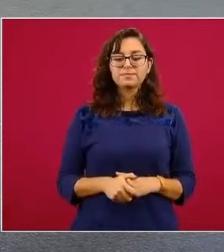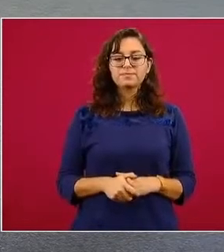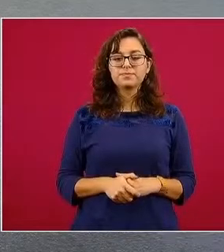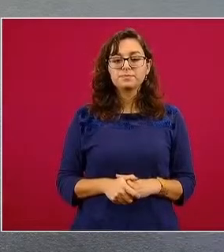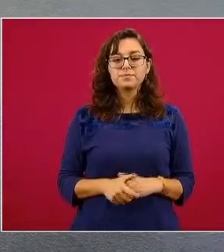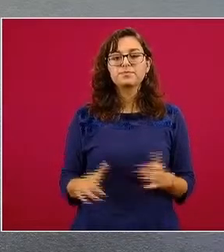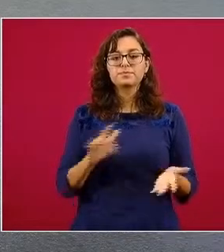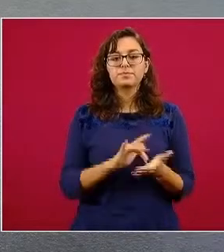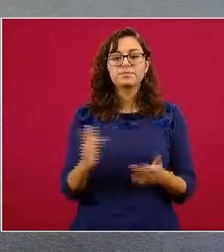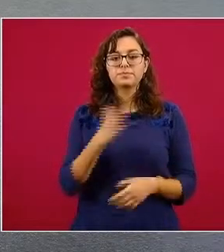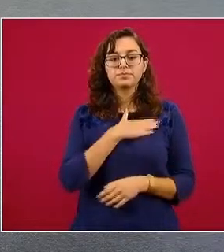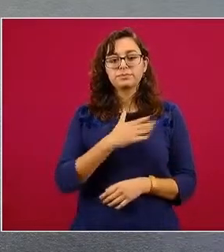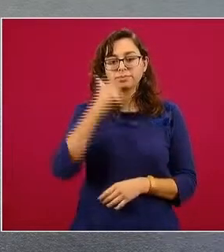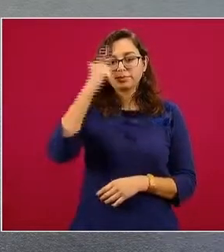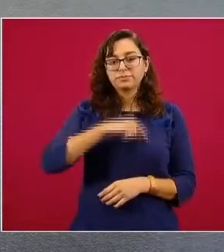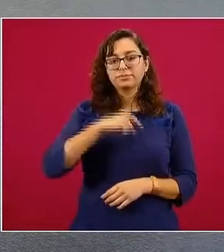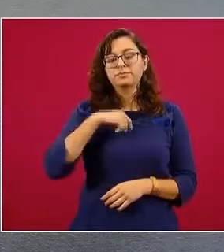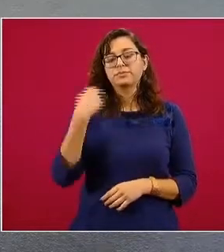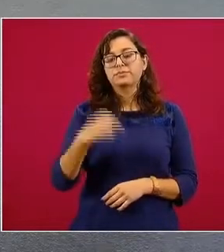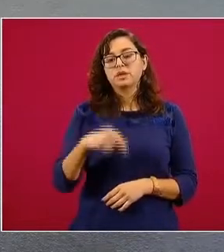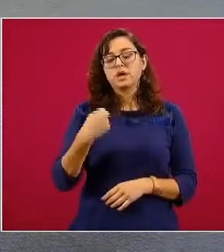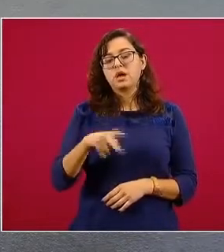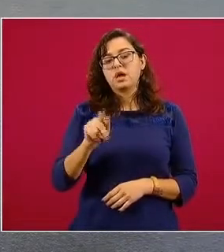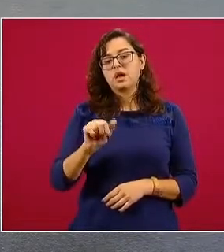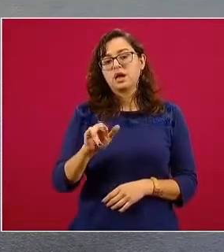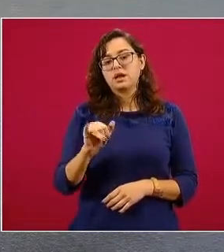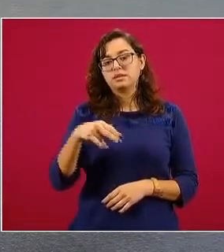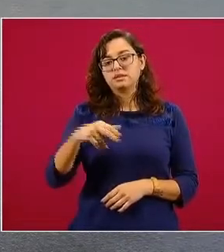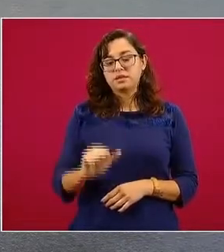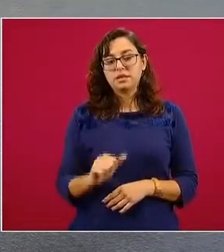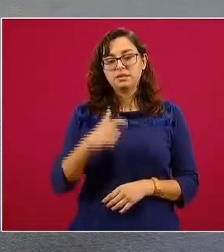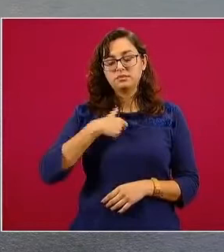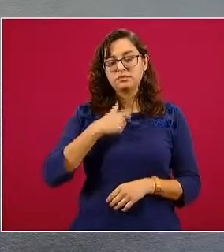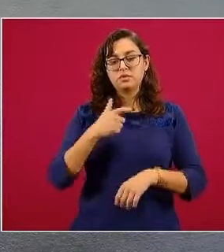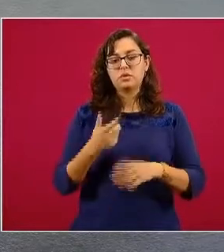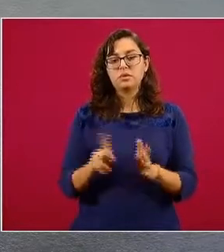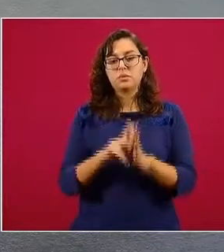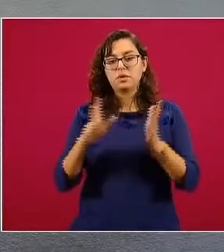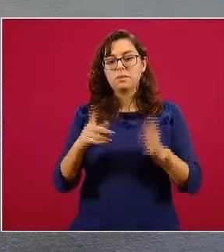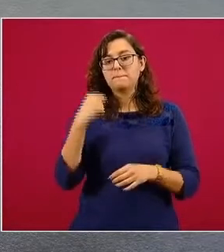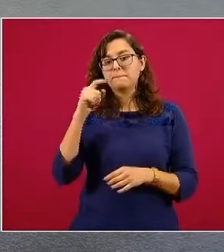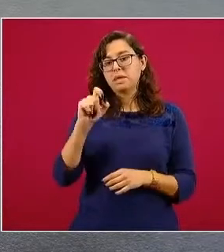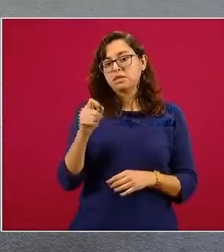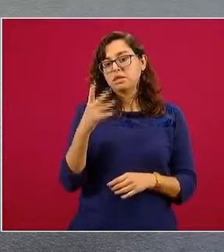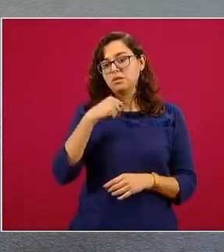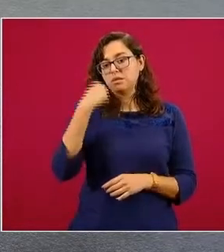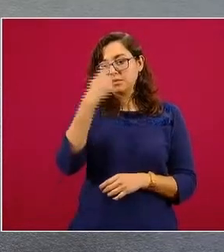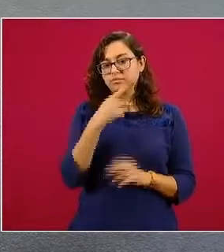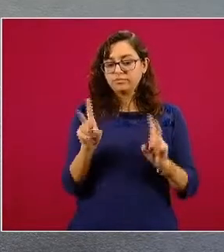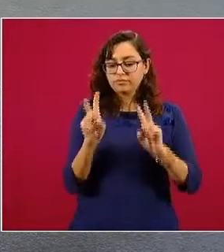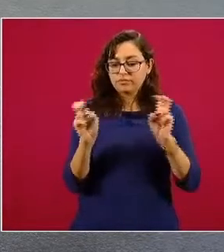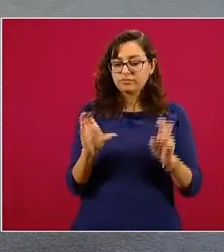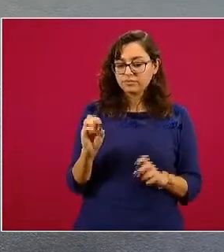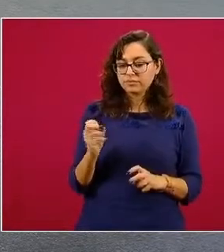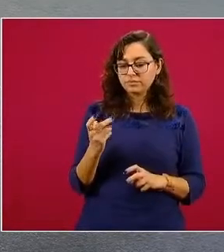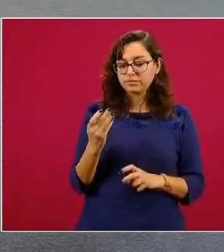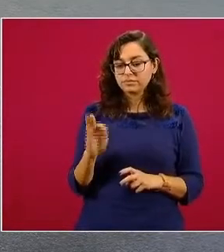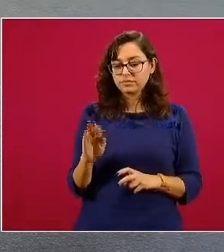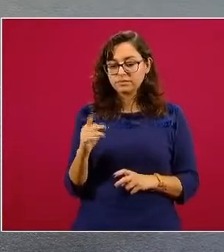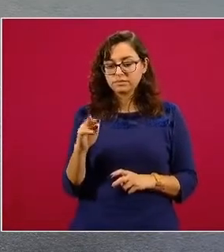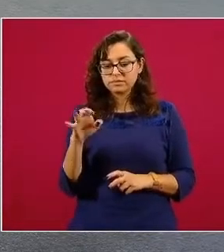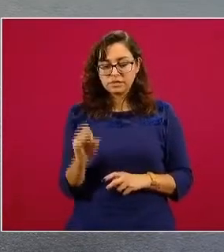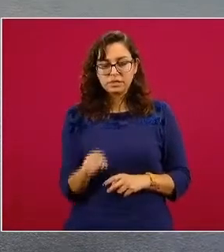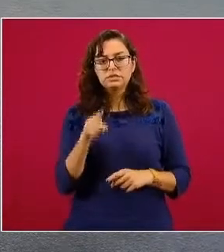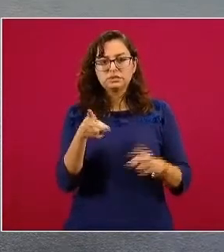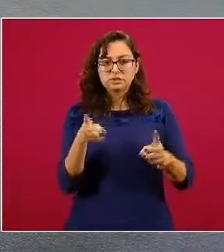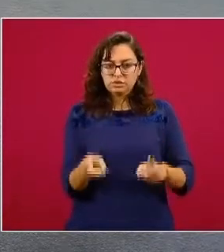Gracias, doctor. Buenas noches. Karina Aguilar, del diario 24 Horas. Preguntarle sobre este tema de COFEPRIS y del robo que fue a una empresa